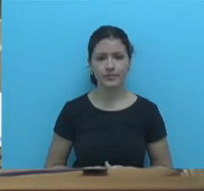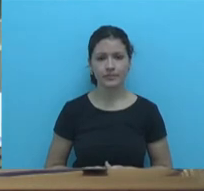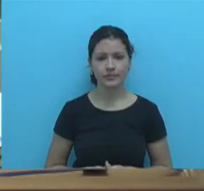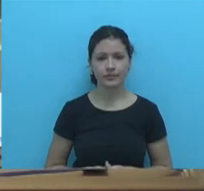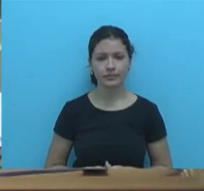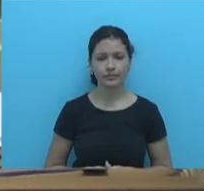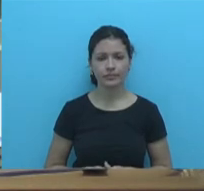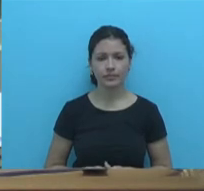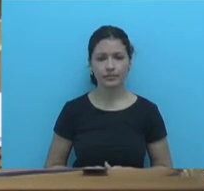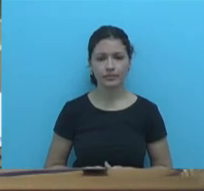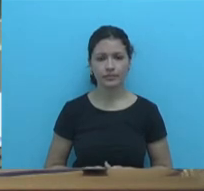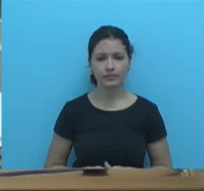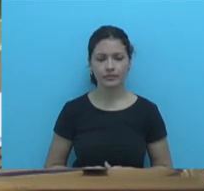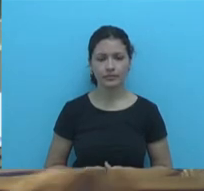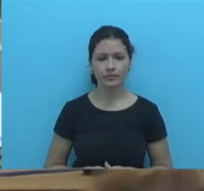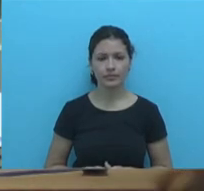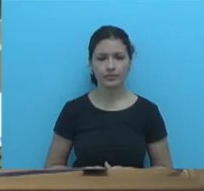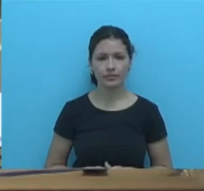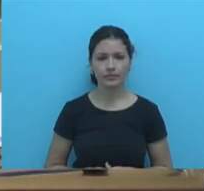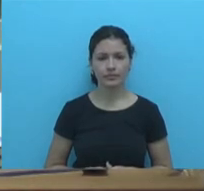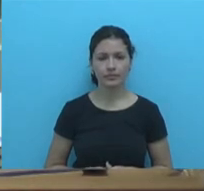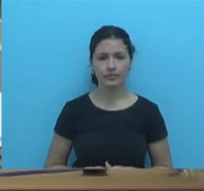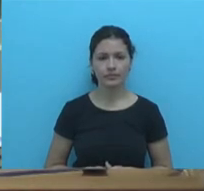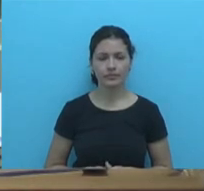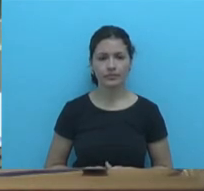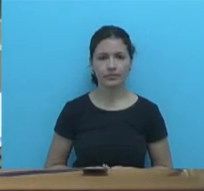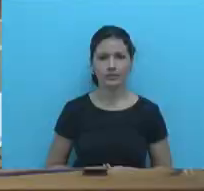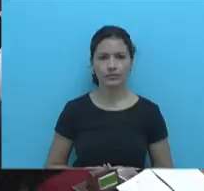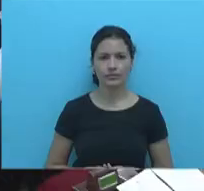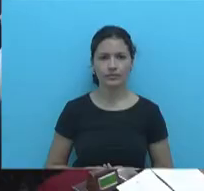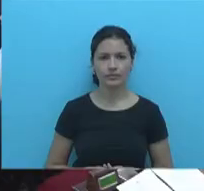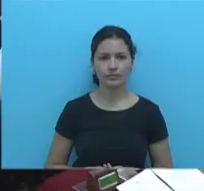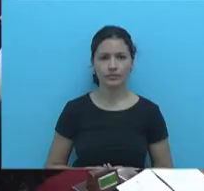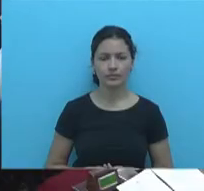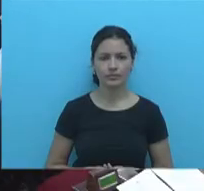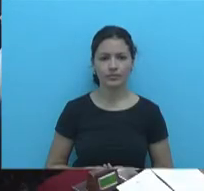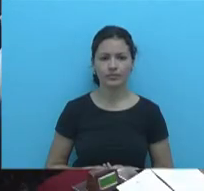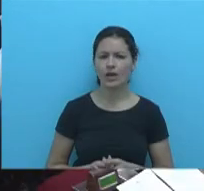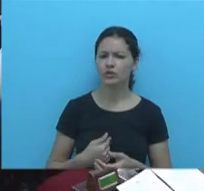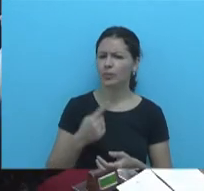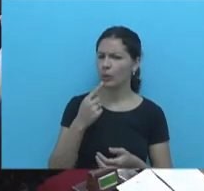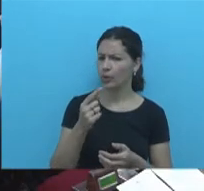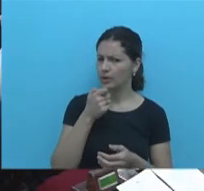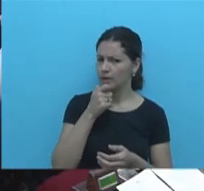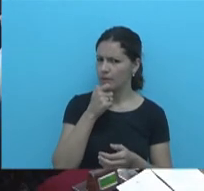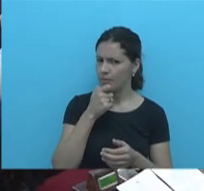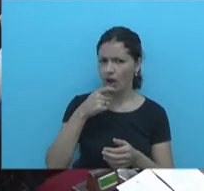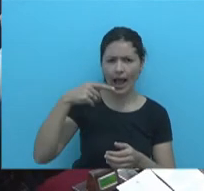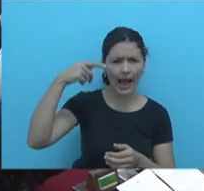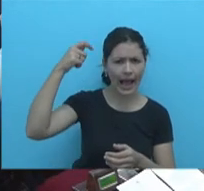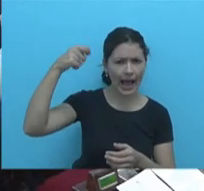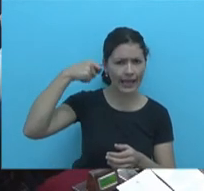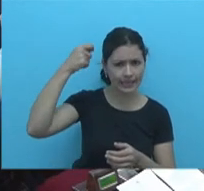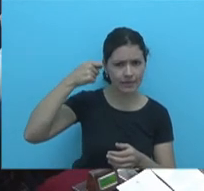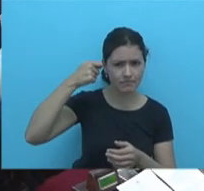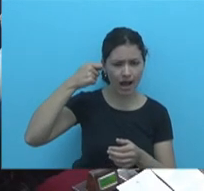salir esta ley. Una pregunta, ¿cómo llegaron al punto de vincular a los animales maltratados